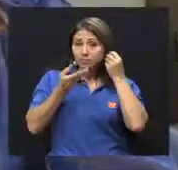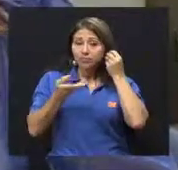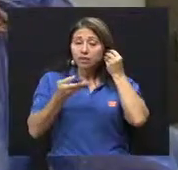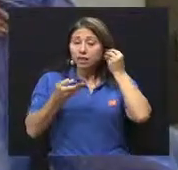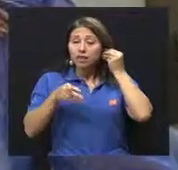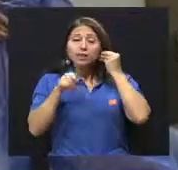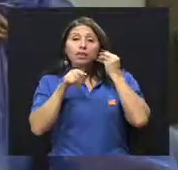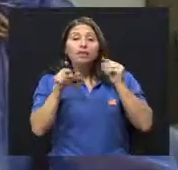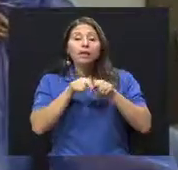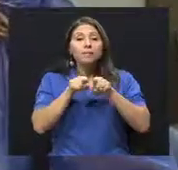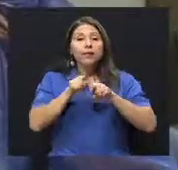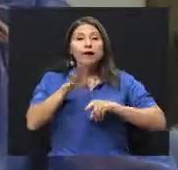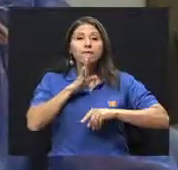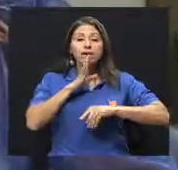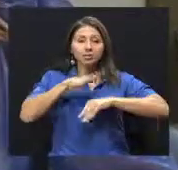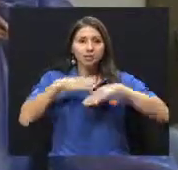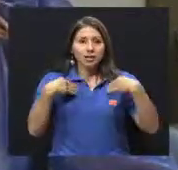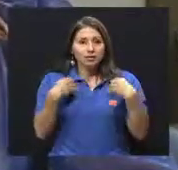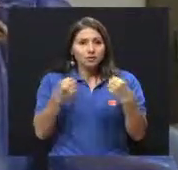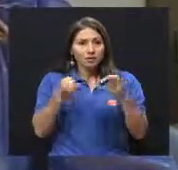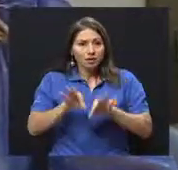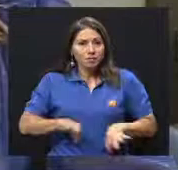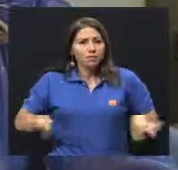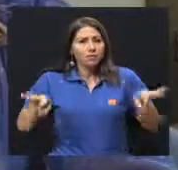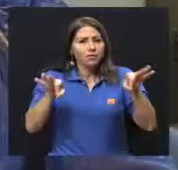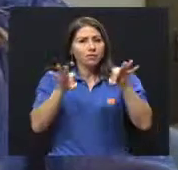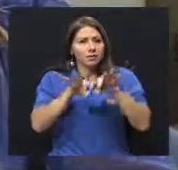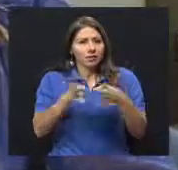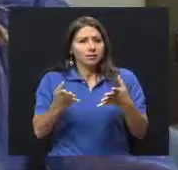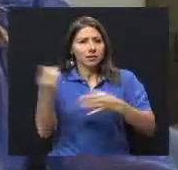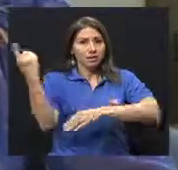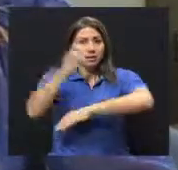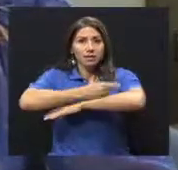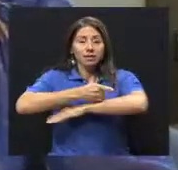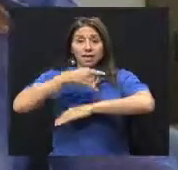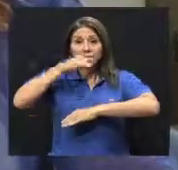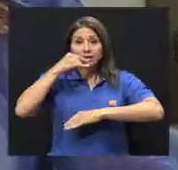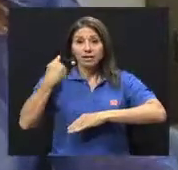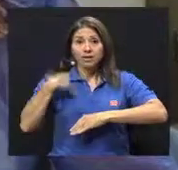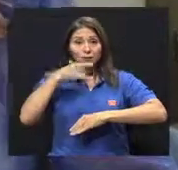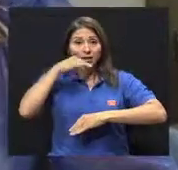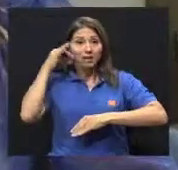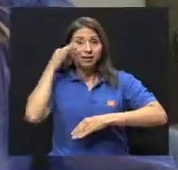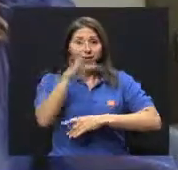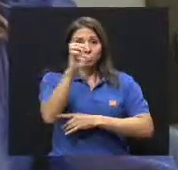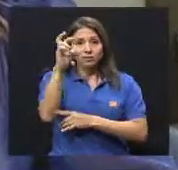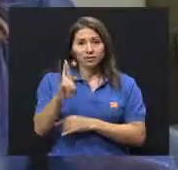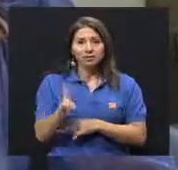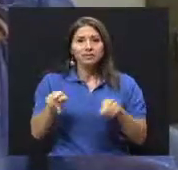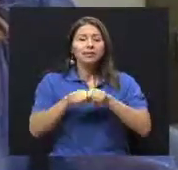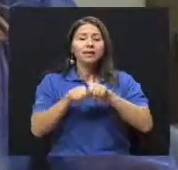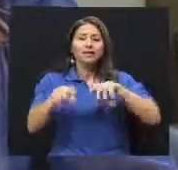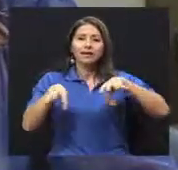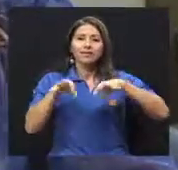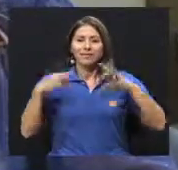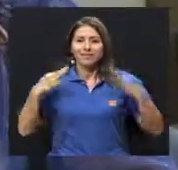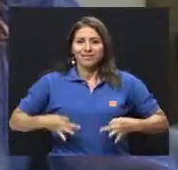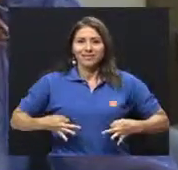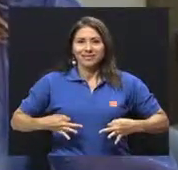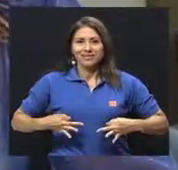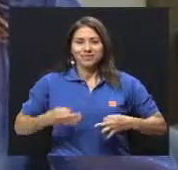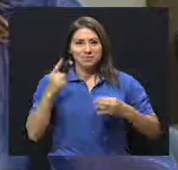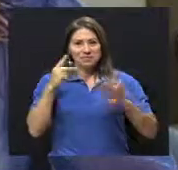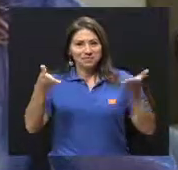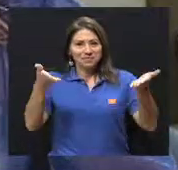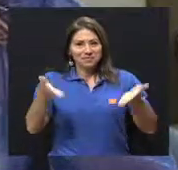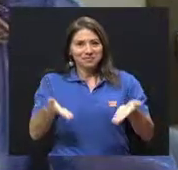salud, la importancia también de esta celebración del Día de la Niña y el Niño Costarricense y también de la actividad física y otros aspectos. Y para